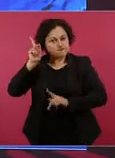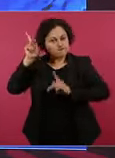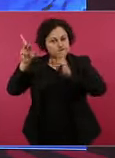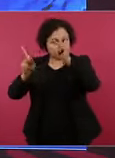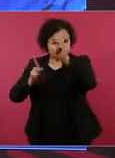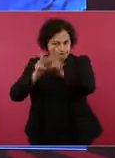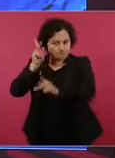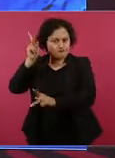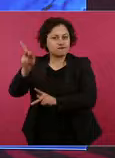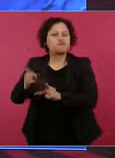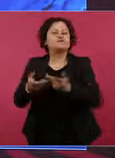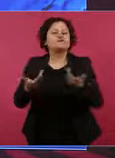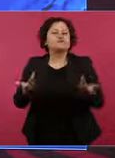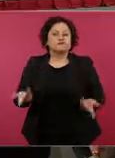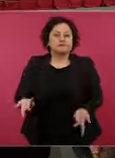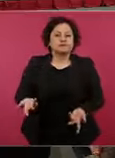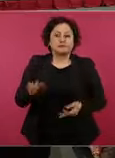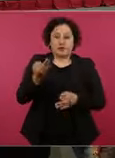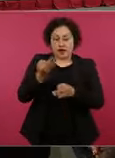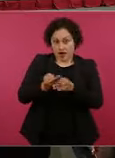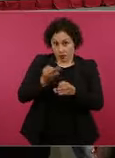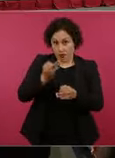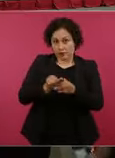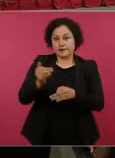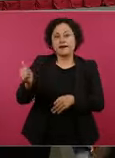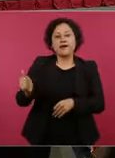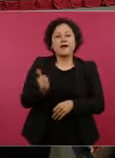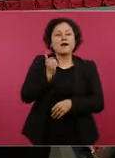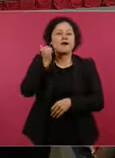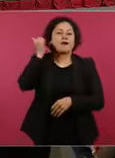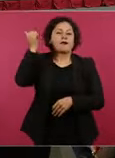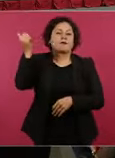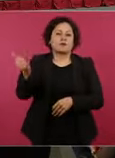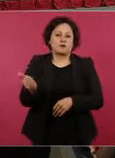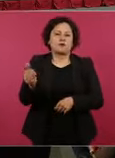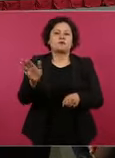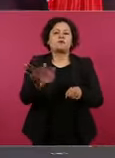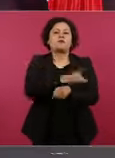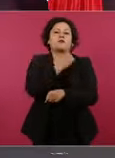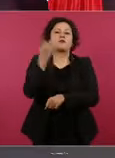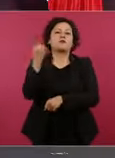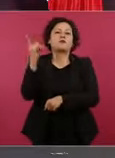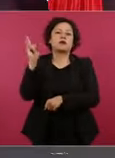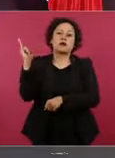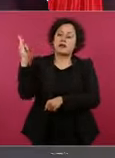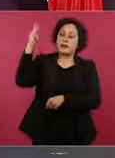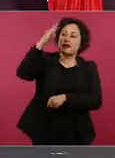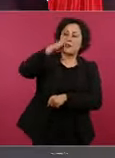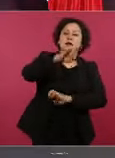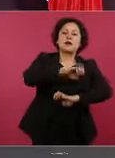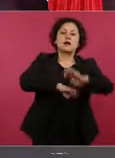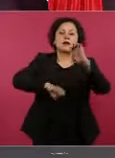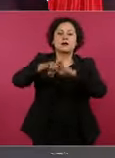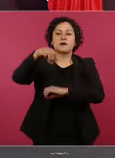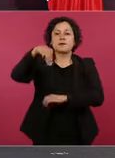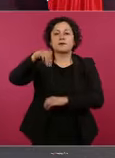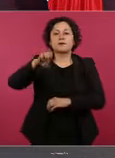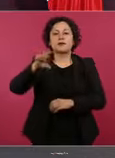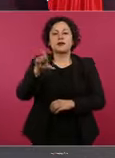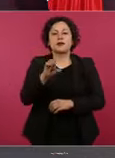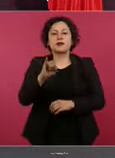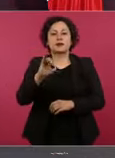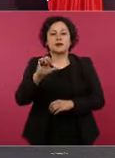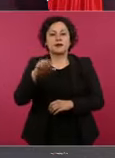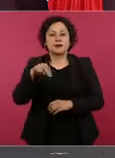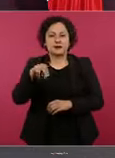Ahora se puede porque en Mexicana no se cobra tanto por el boleto.